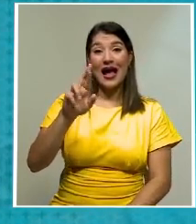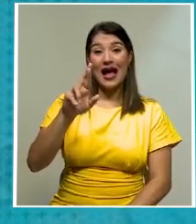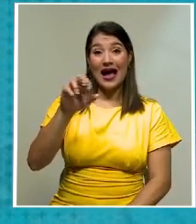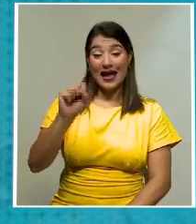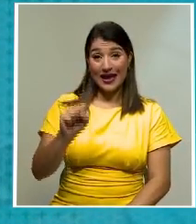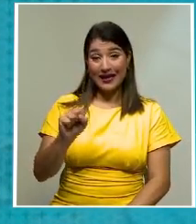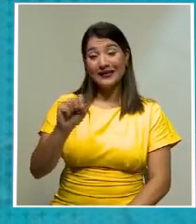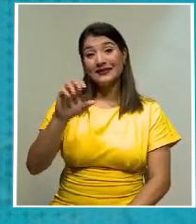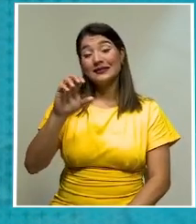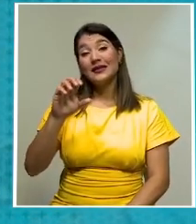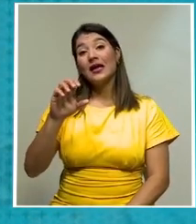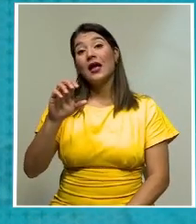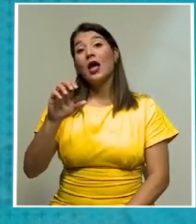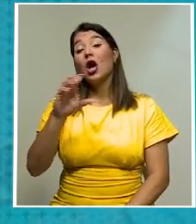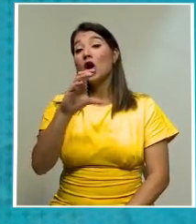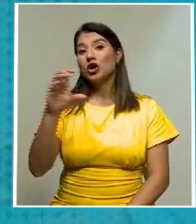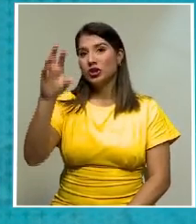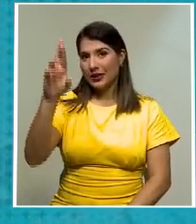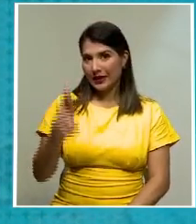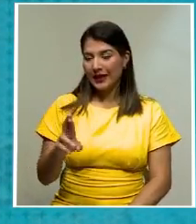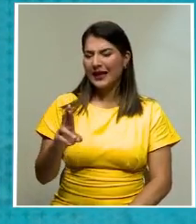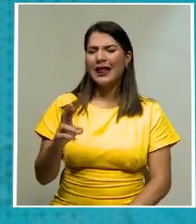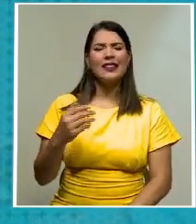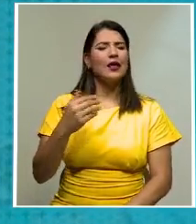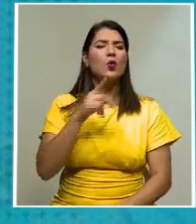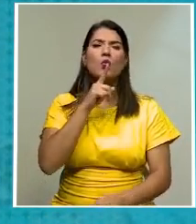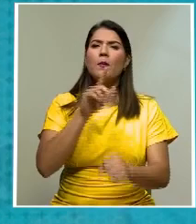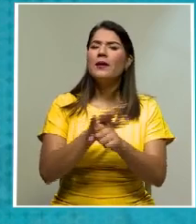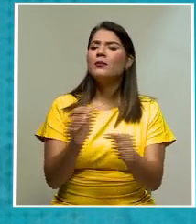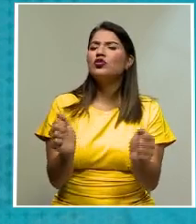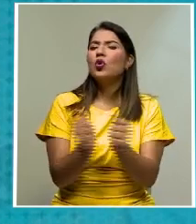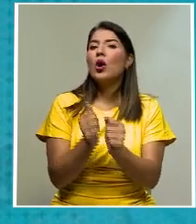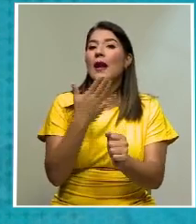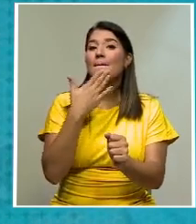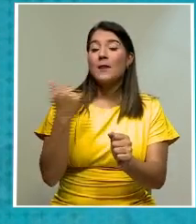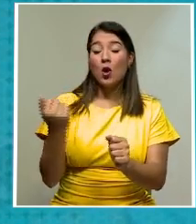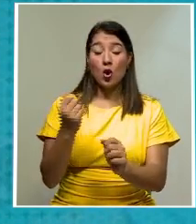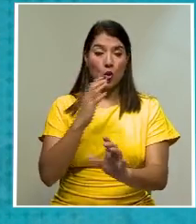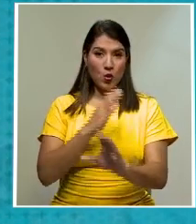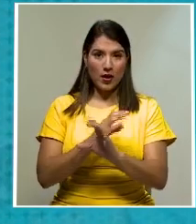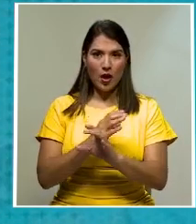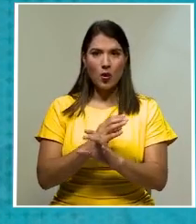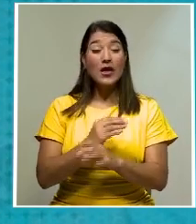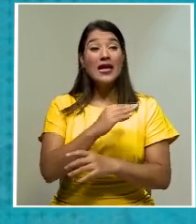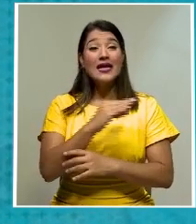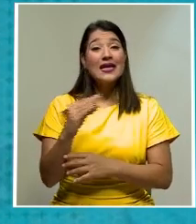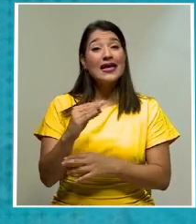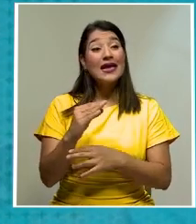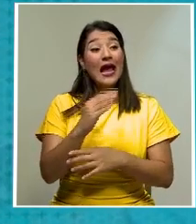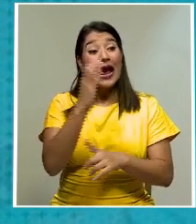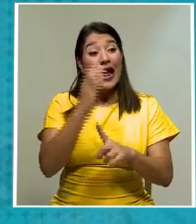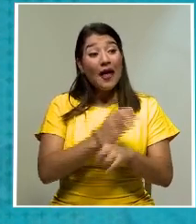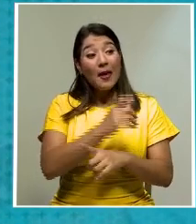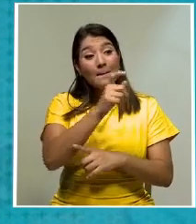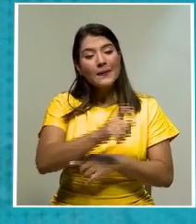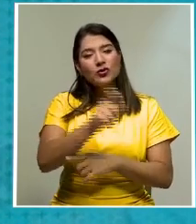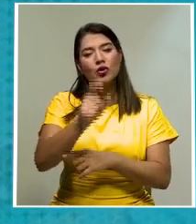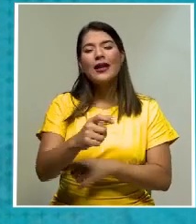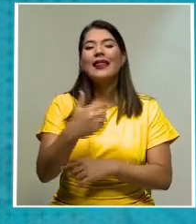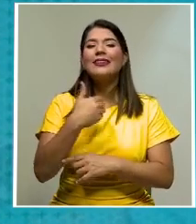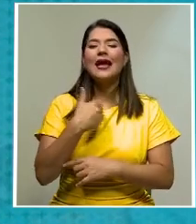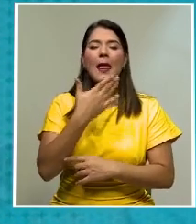mantenemos en constante análisis de las mejores prácticas que mejoren la experiencia de viaje, cumpliendo de manera ágil